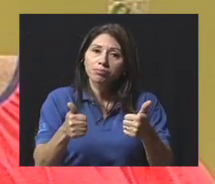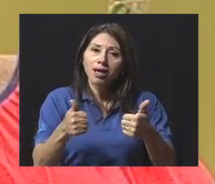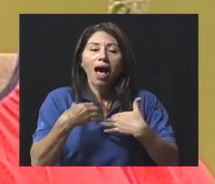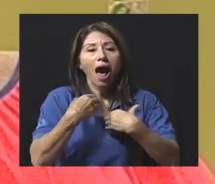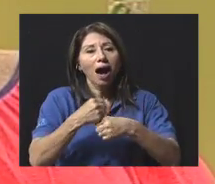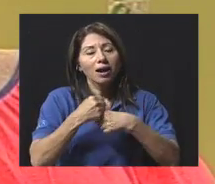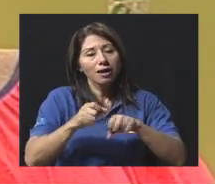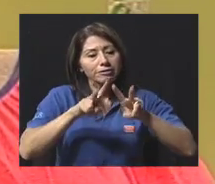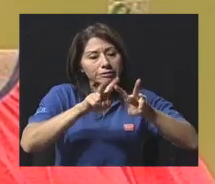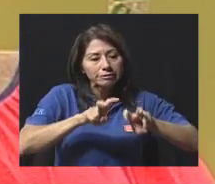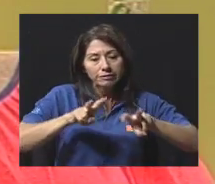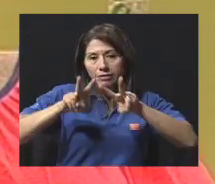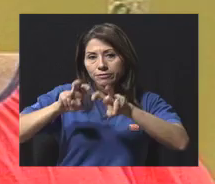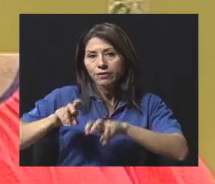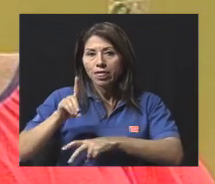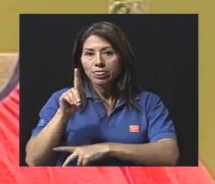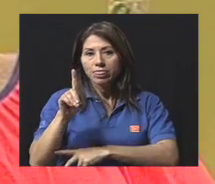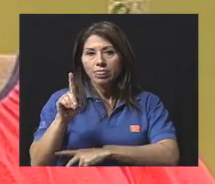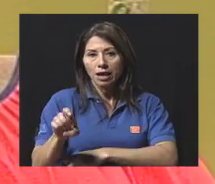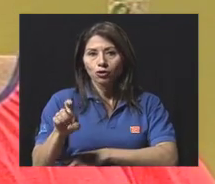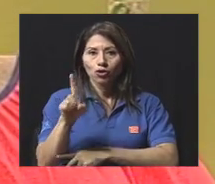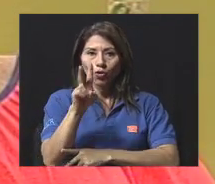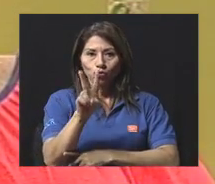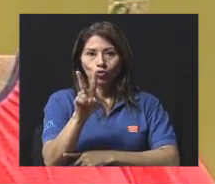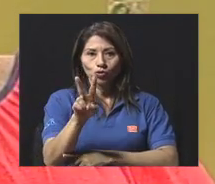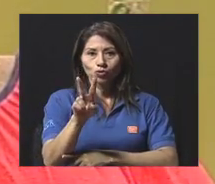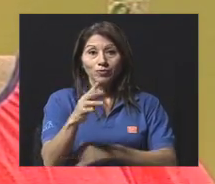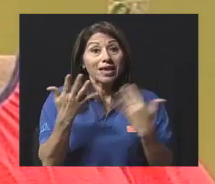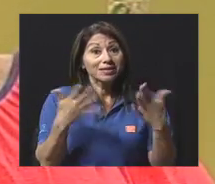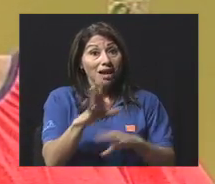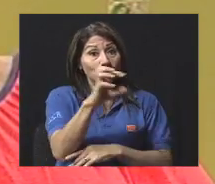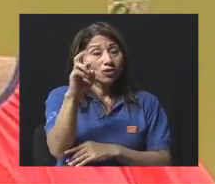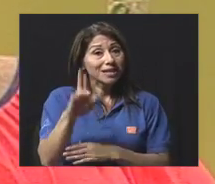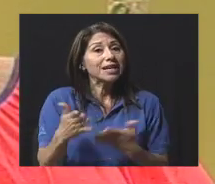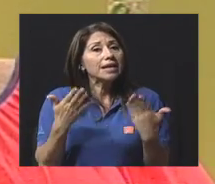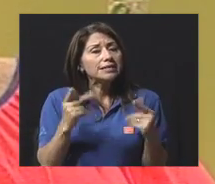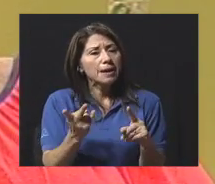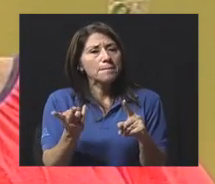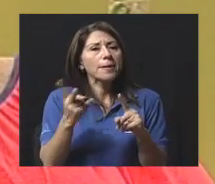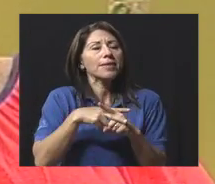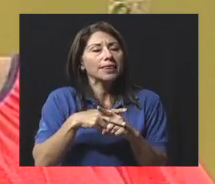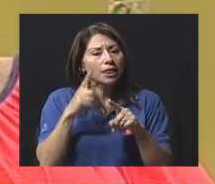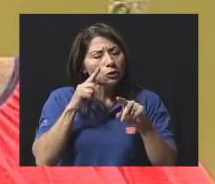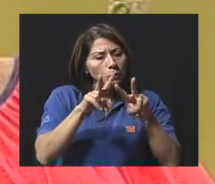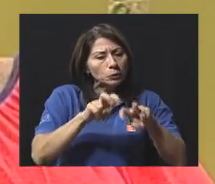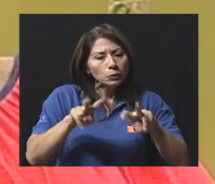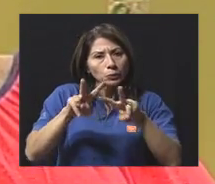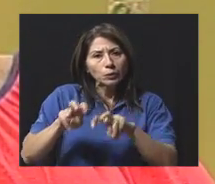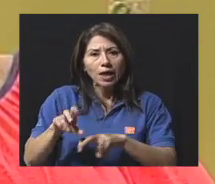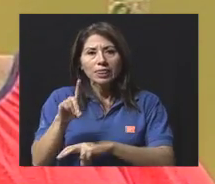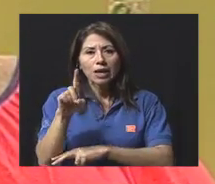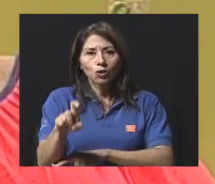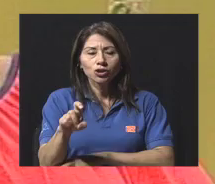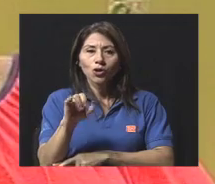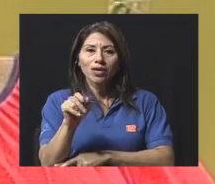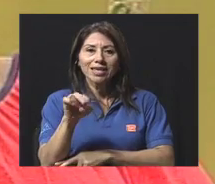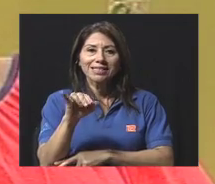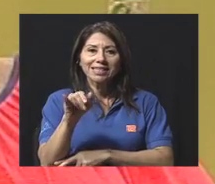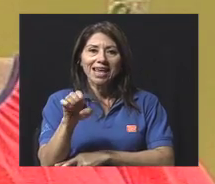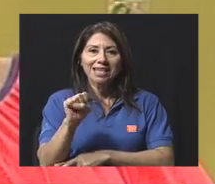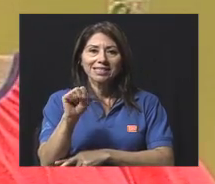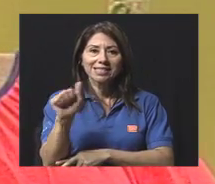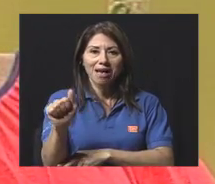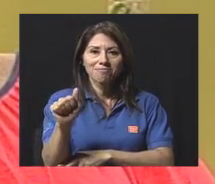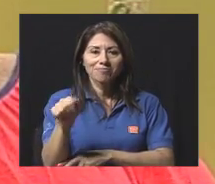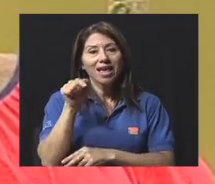diagnósticos en el país por ahora ya se está implementando las técnicas de diagnóstico por el inciensa que es el centro de referencia